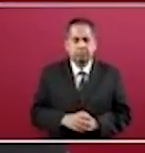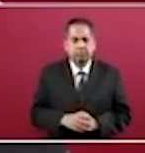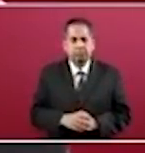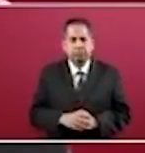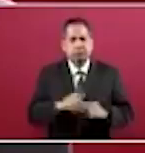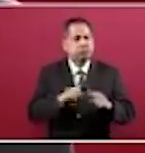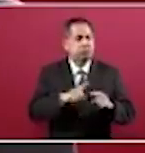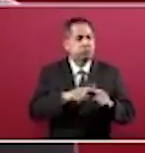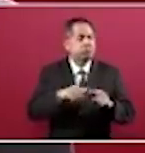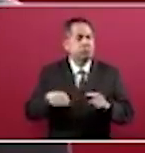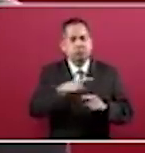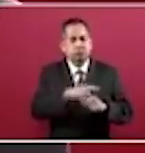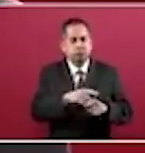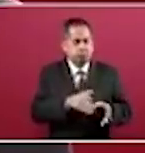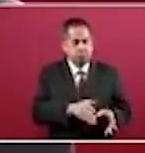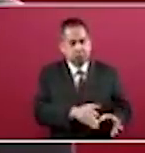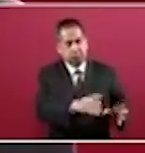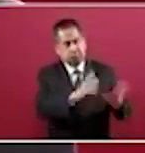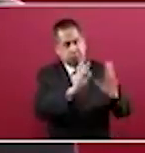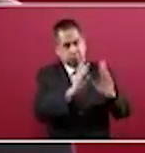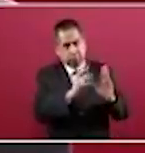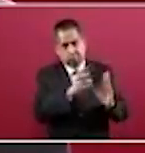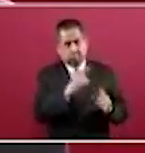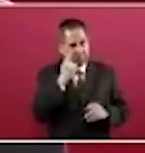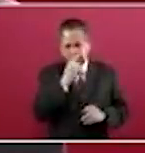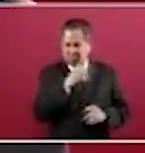quienes toman estos caminos